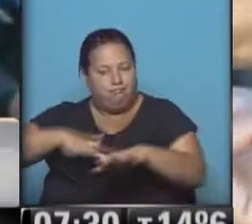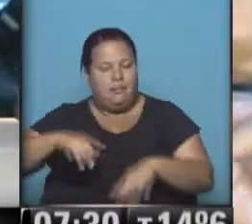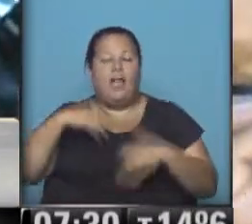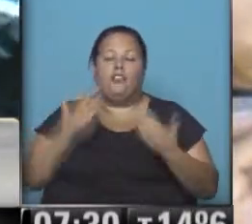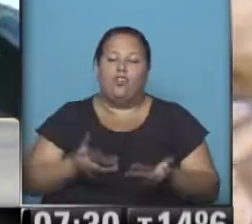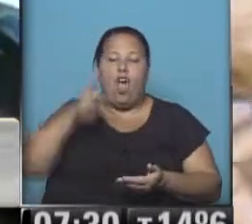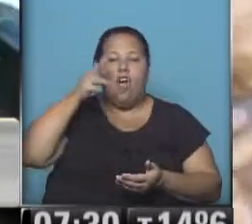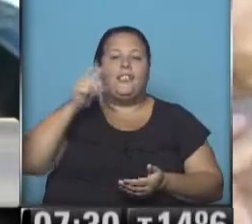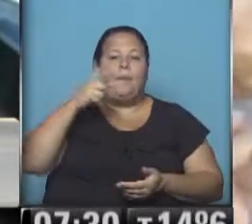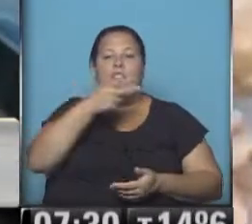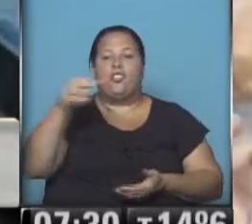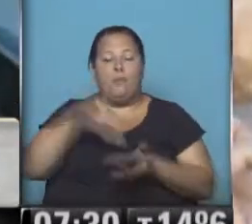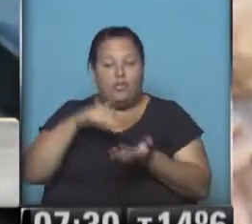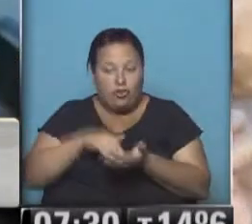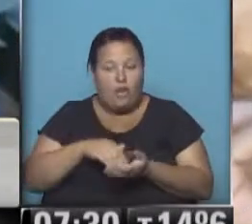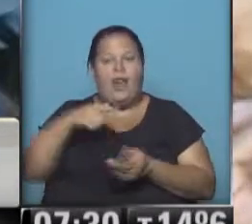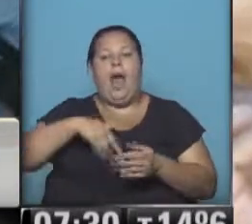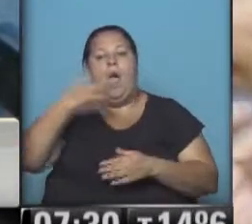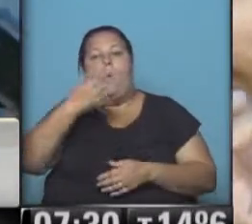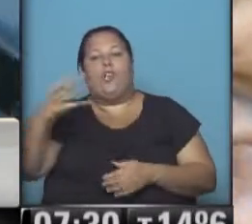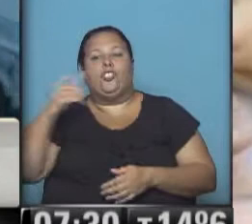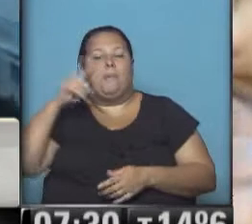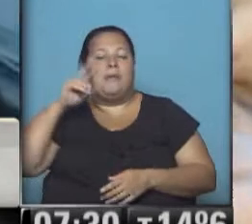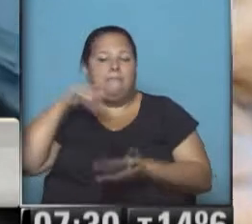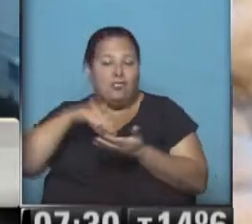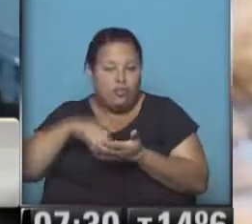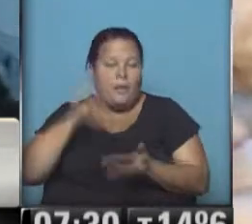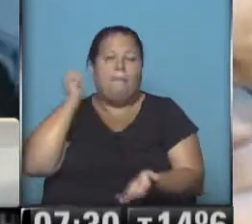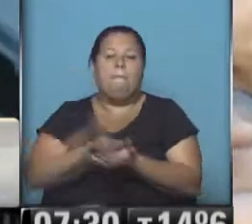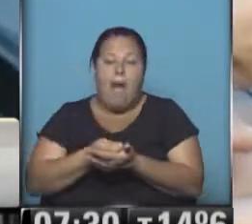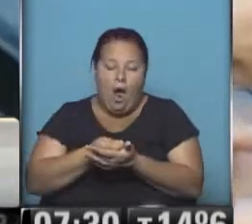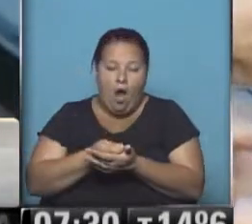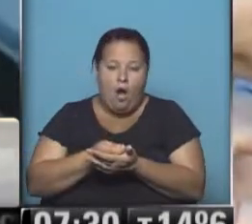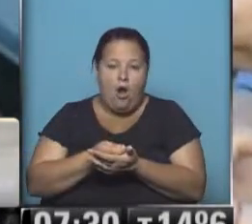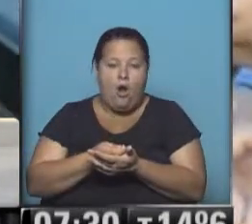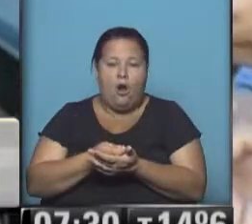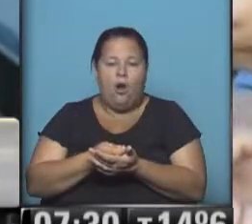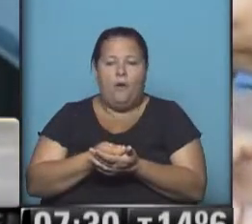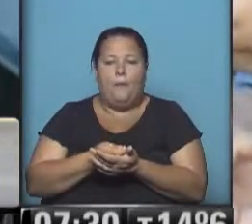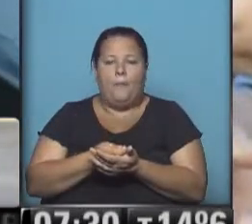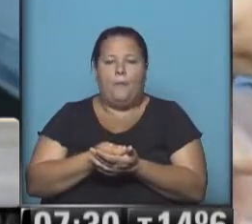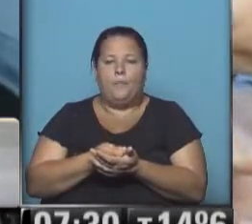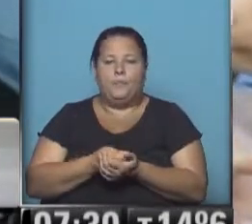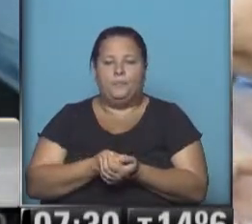lo cual de 80.200 millones pasamos a 400.000 millones habiendo pagado